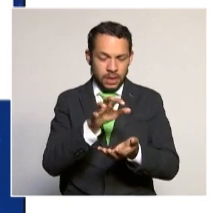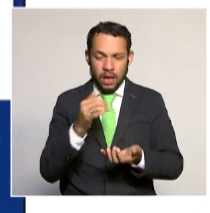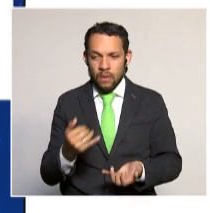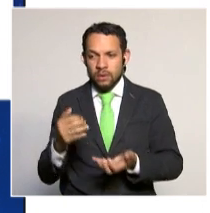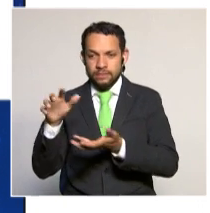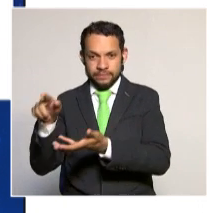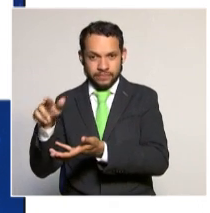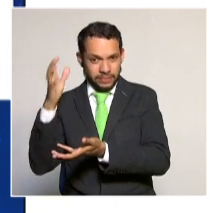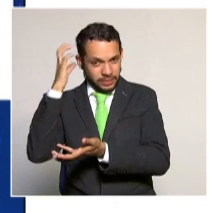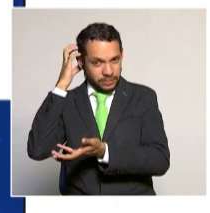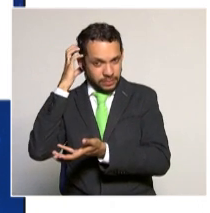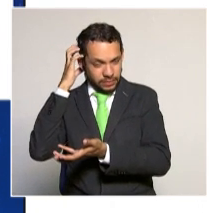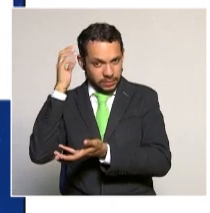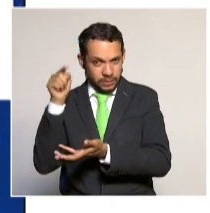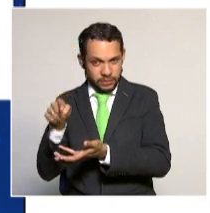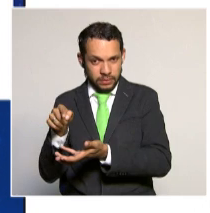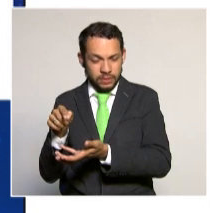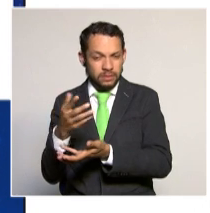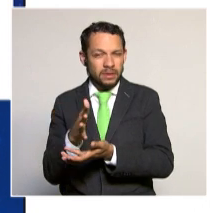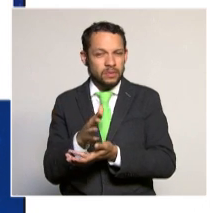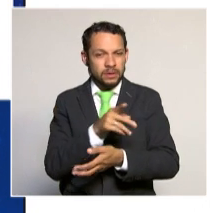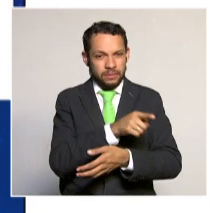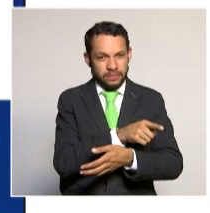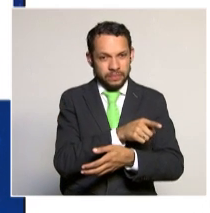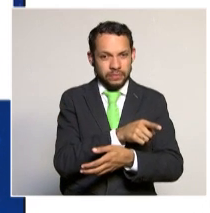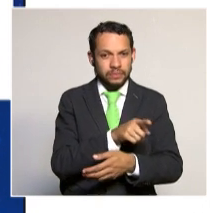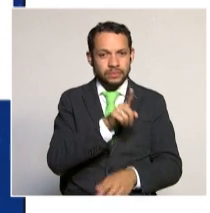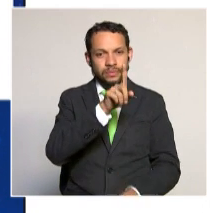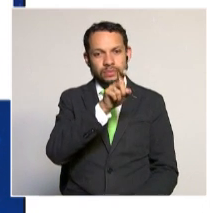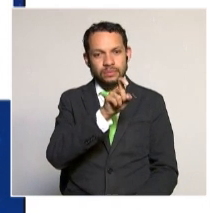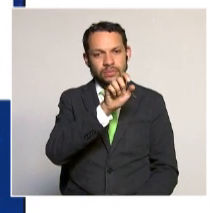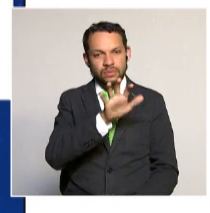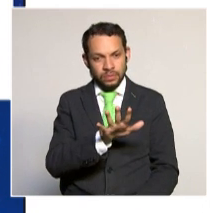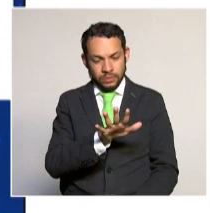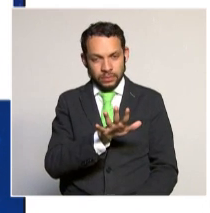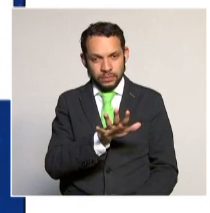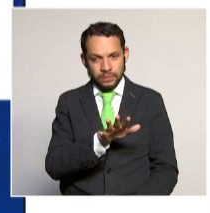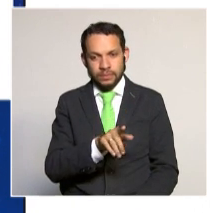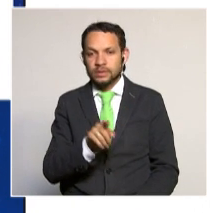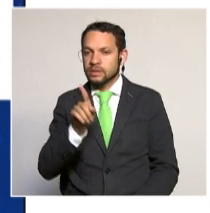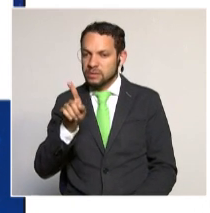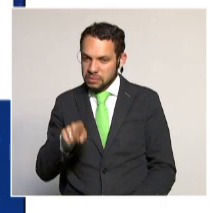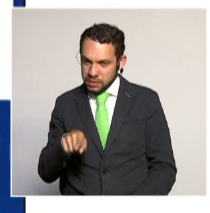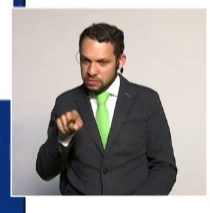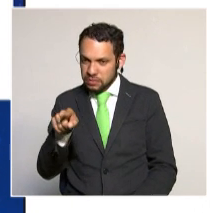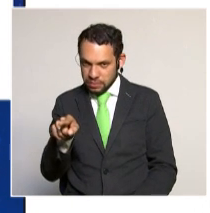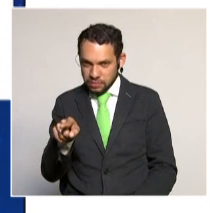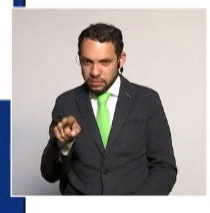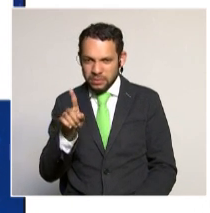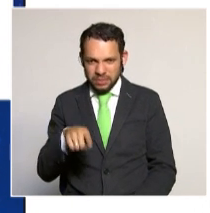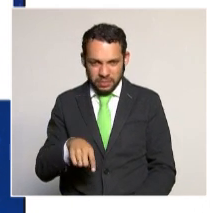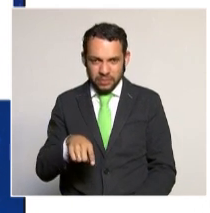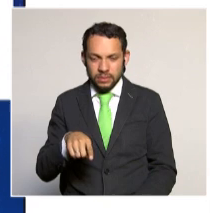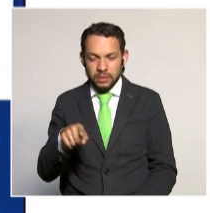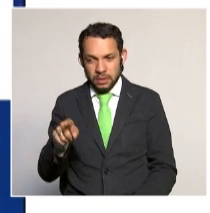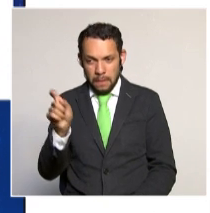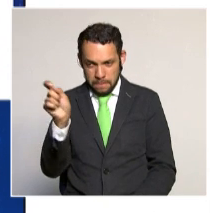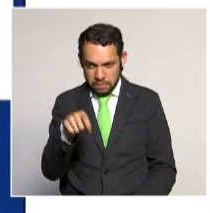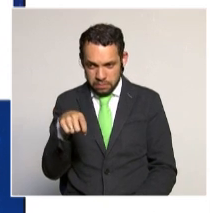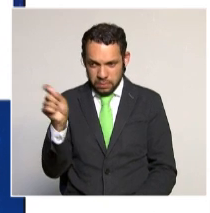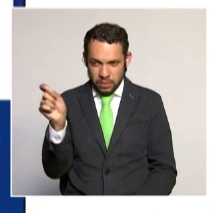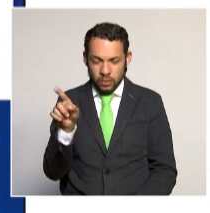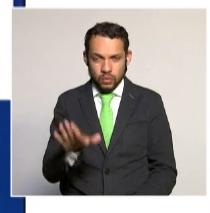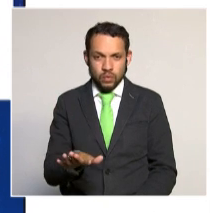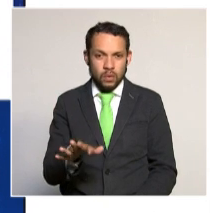que el que acabé de marcarles, este de aquí es de 65, este es también, que le coloco aquí un visto bueno, es